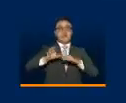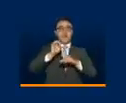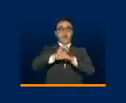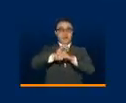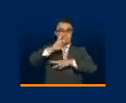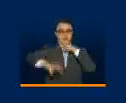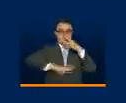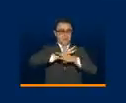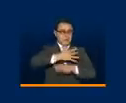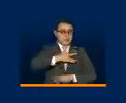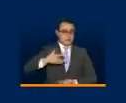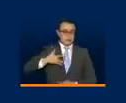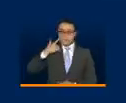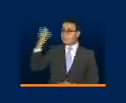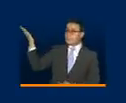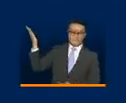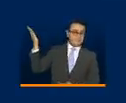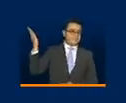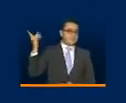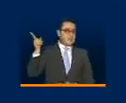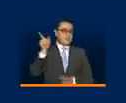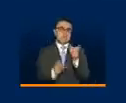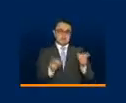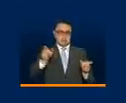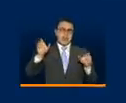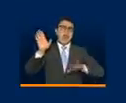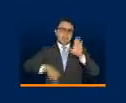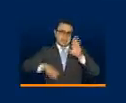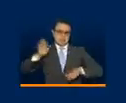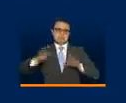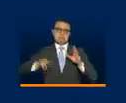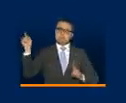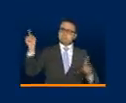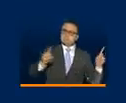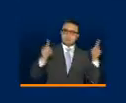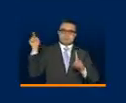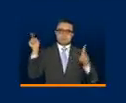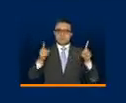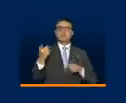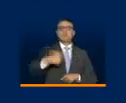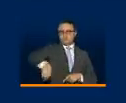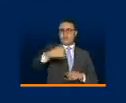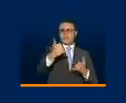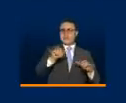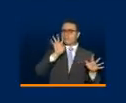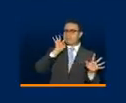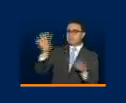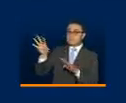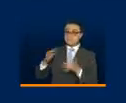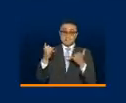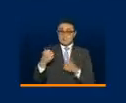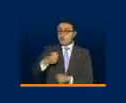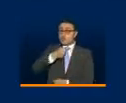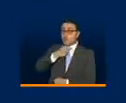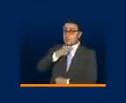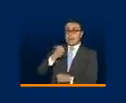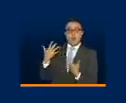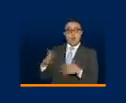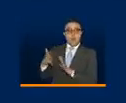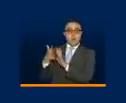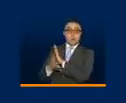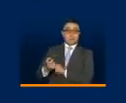lo han visto en varias ocasiones con nosotros, pero nos acompaña también porque hemos visto noticias muy importantes en los últimos días. Pasado